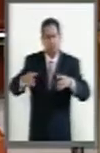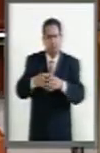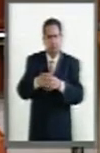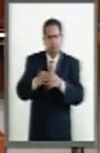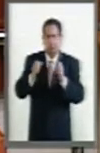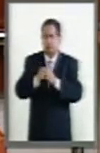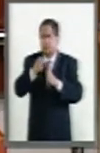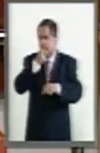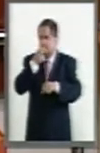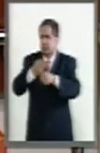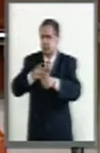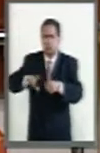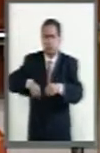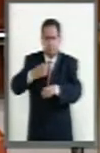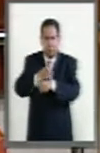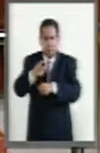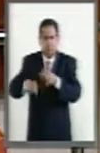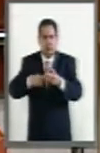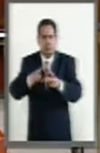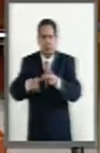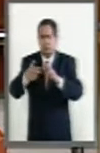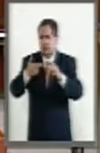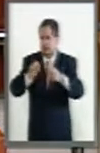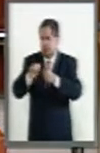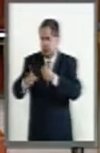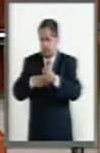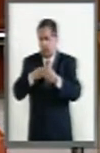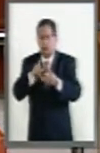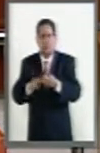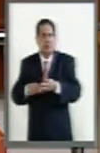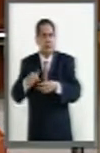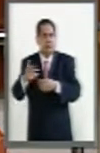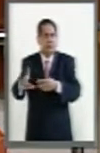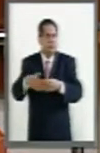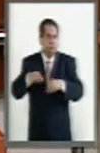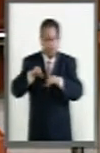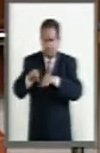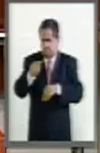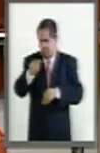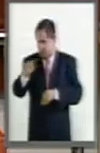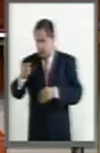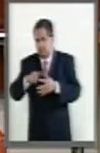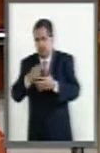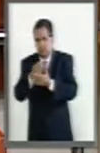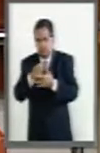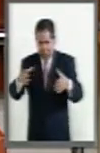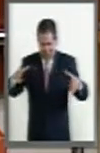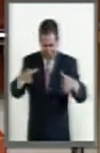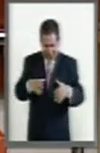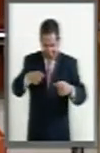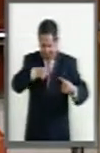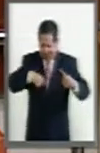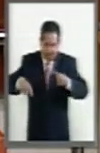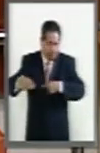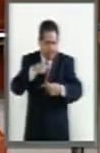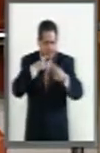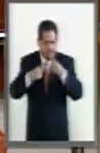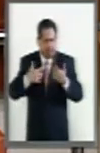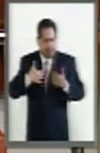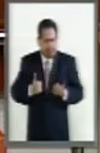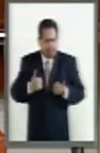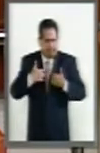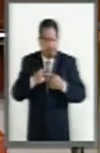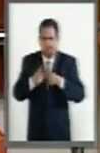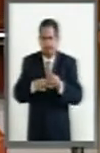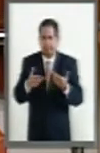conjuntamente con las Secretarías de Gobernación, de Relaciones Exteriores, del Trabajo y de Economía, para analizar y emprender acciones